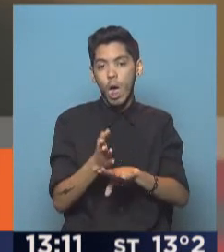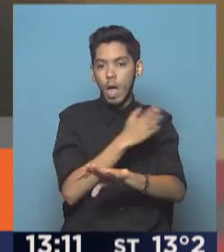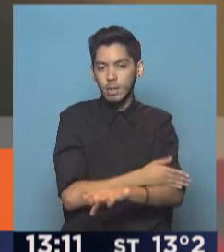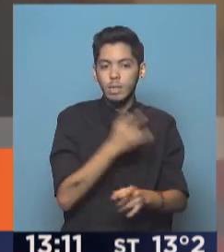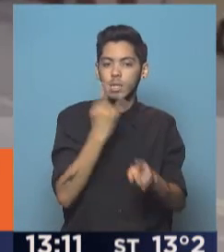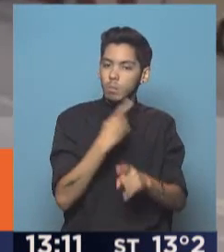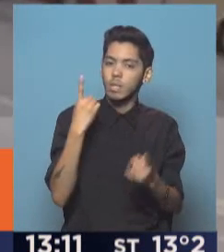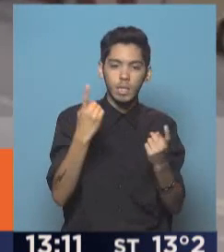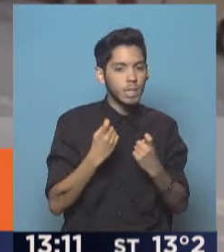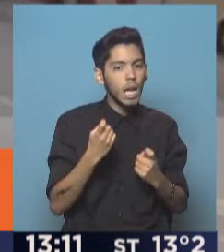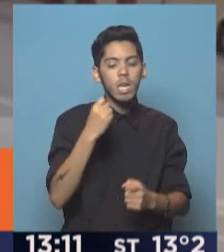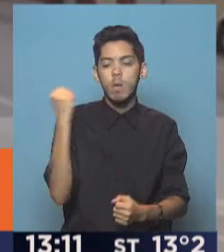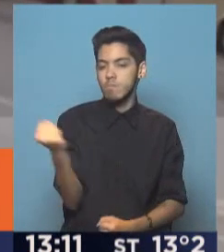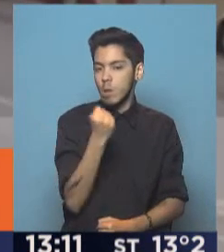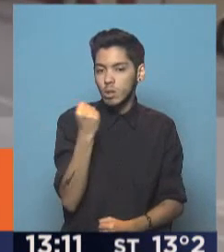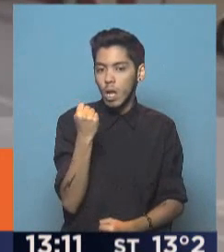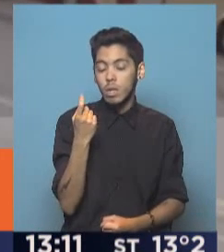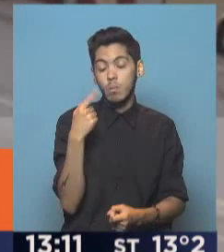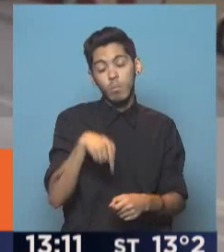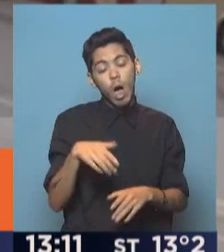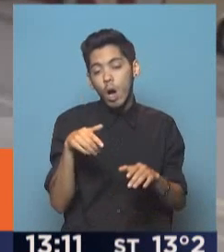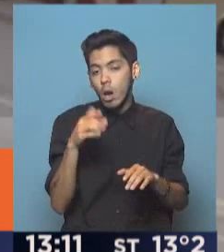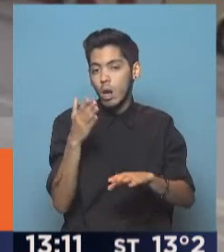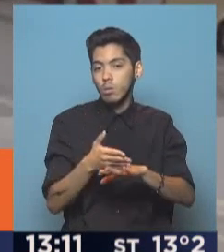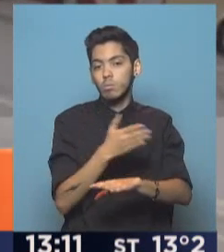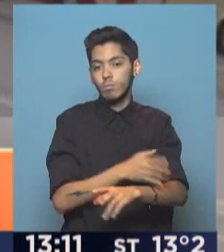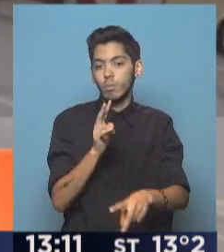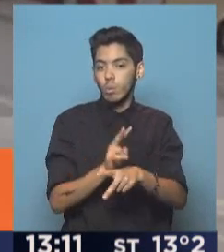hasta el momento la prevención ha servido de punto